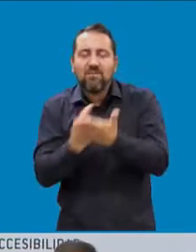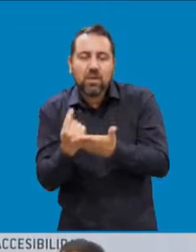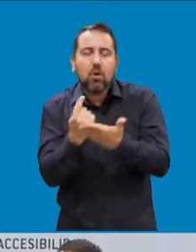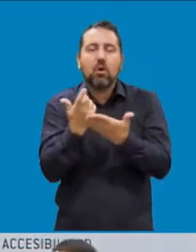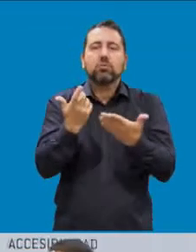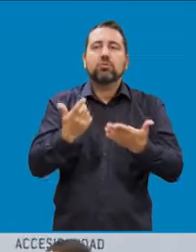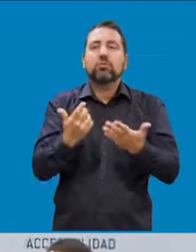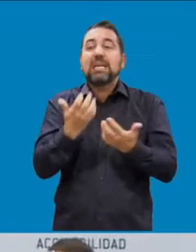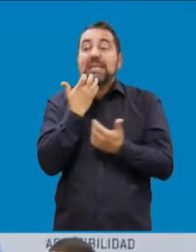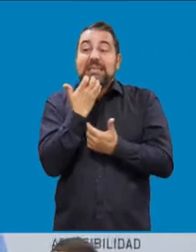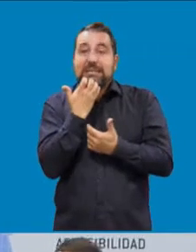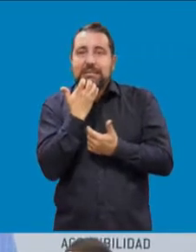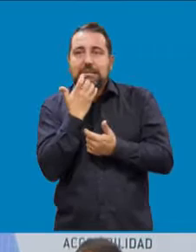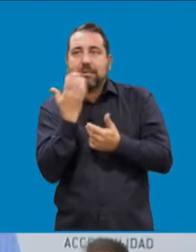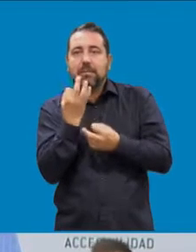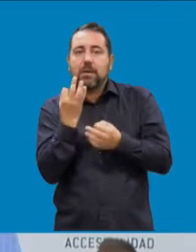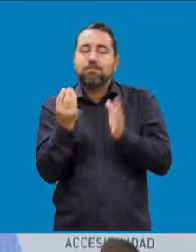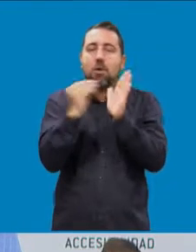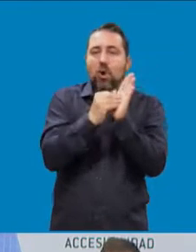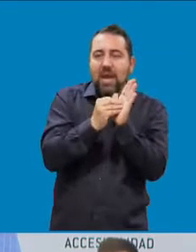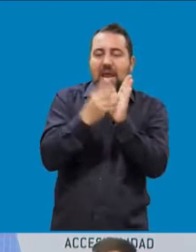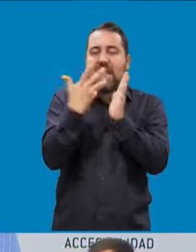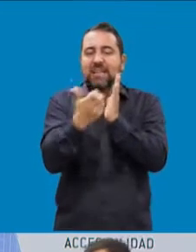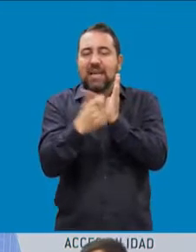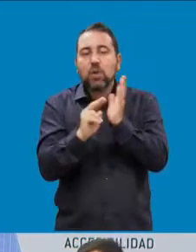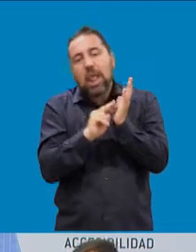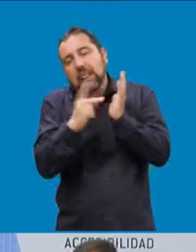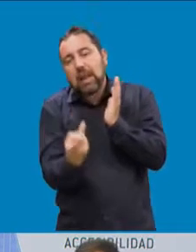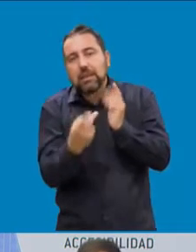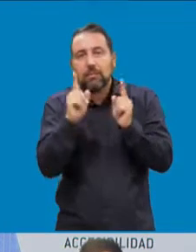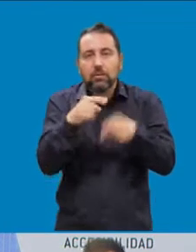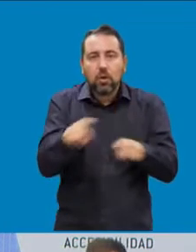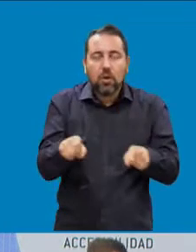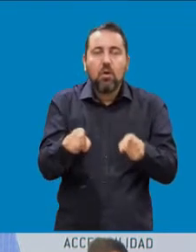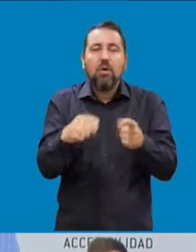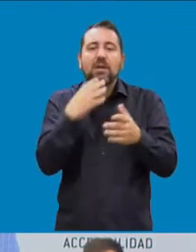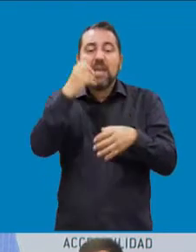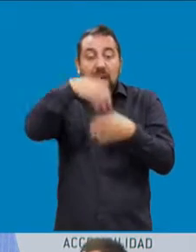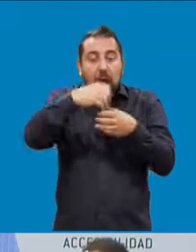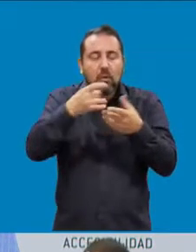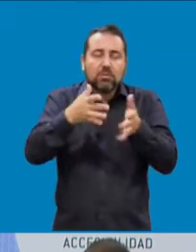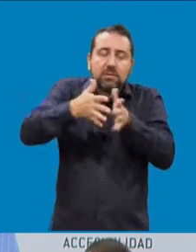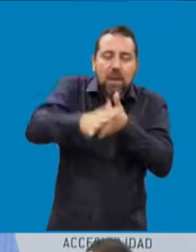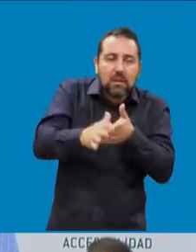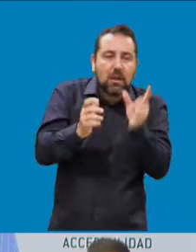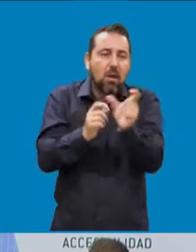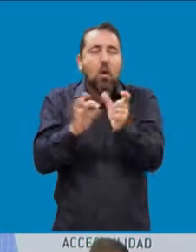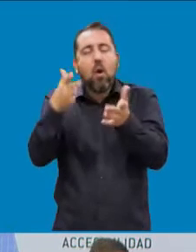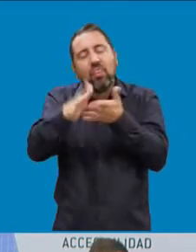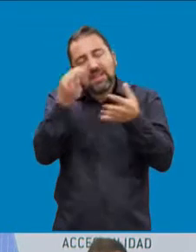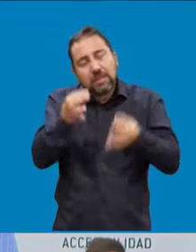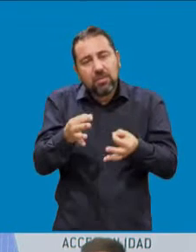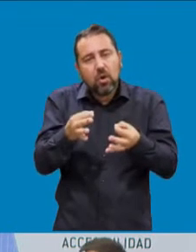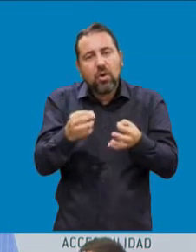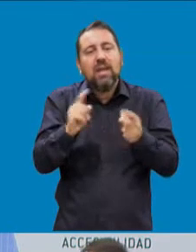decorativas o gráficos, si hay que poner el texto alternativo o no, si